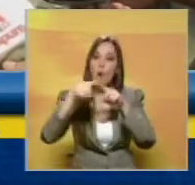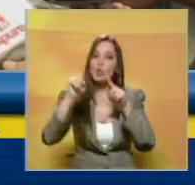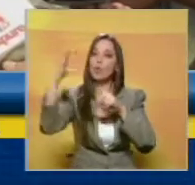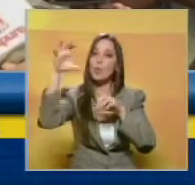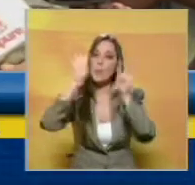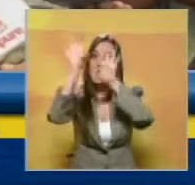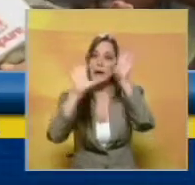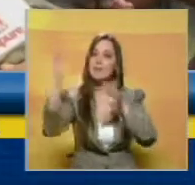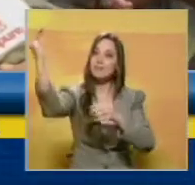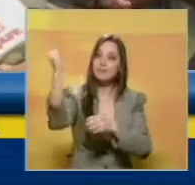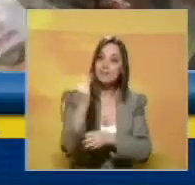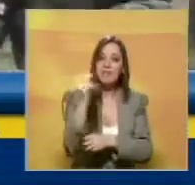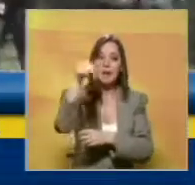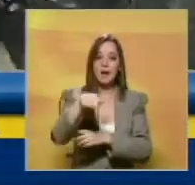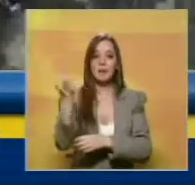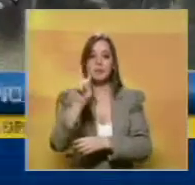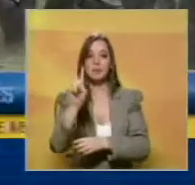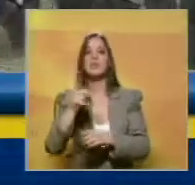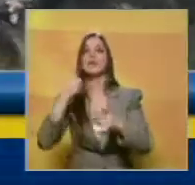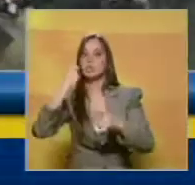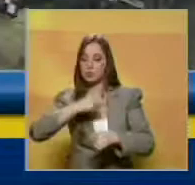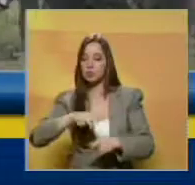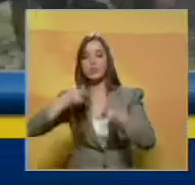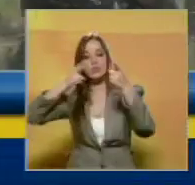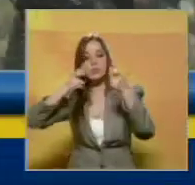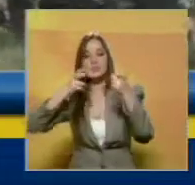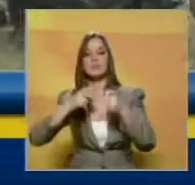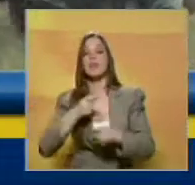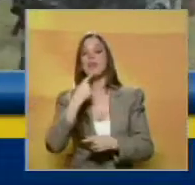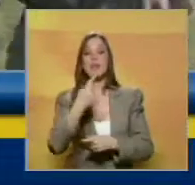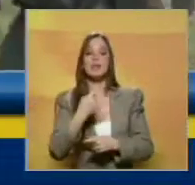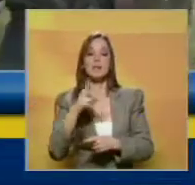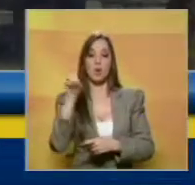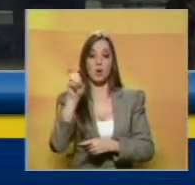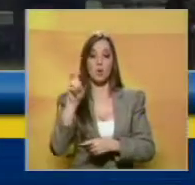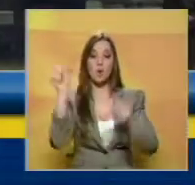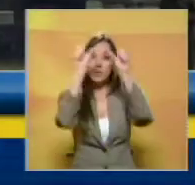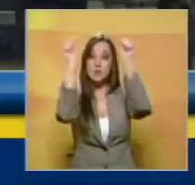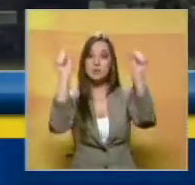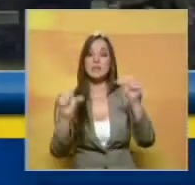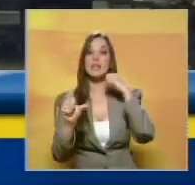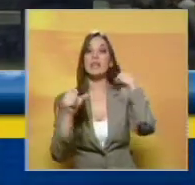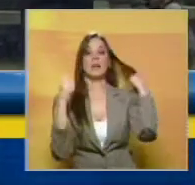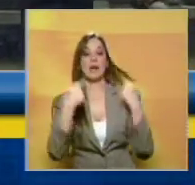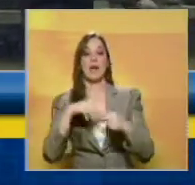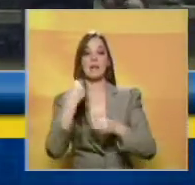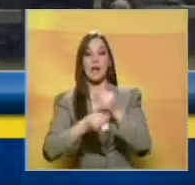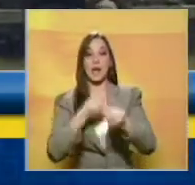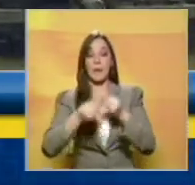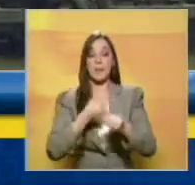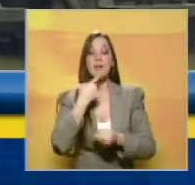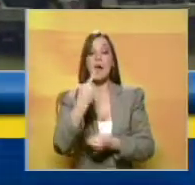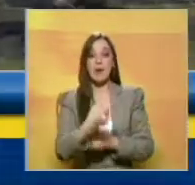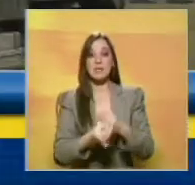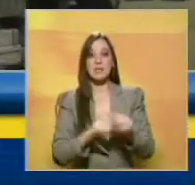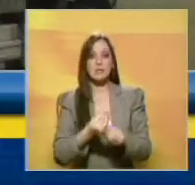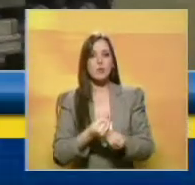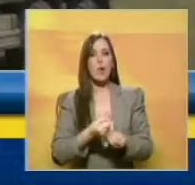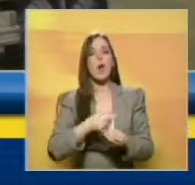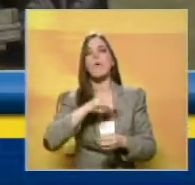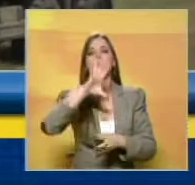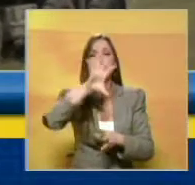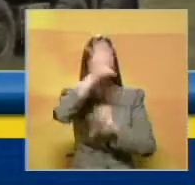territorio o sobre nuestro espacio aéreo. El CEO verificó la operatividad de los nuevos sistemas de artillería de campaña adquiridos recientemente, realizando pruebas